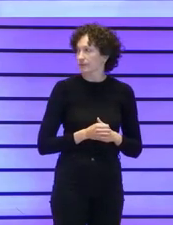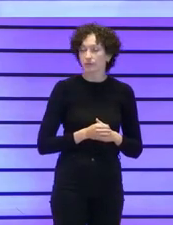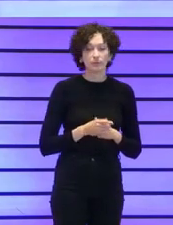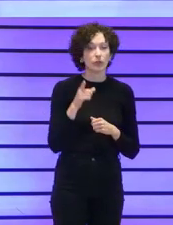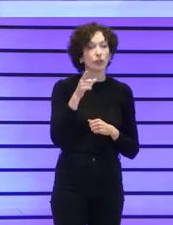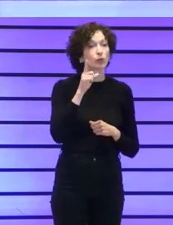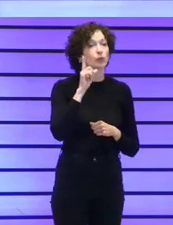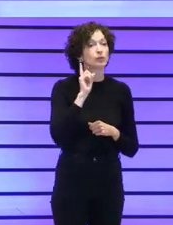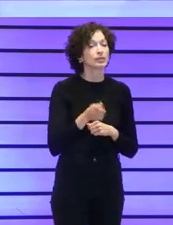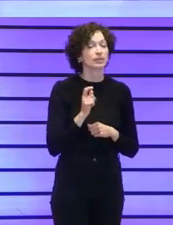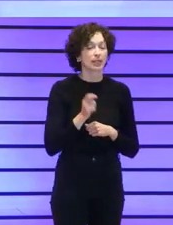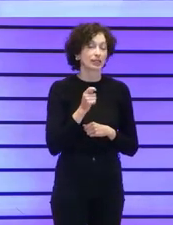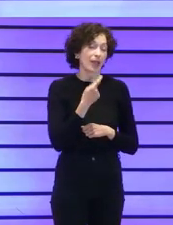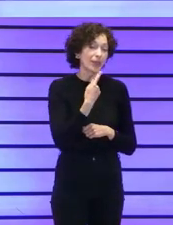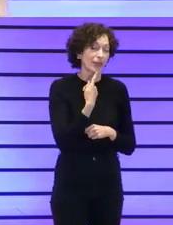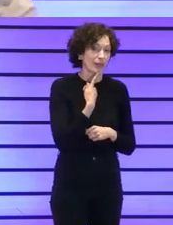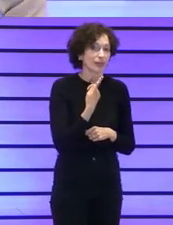que es importante